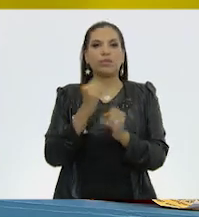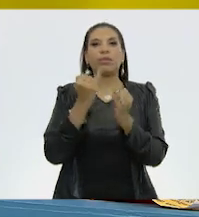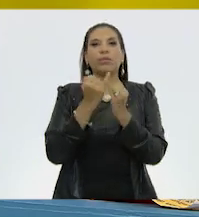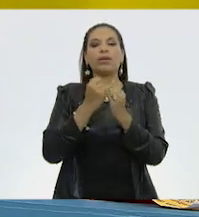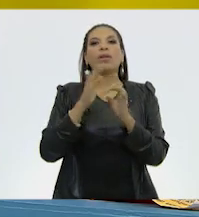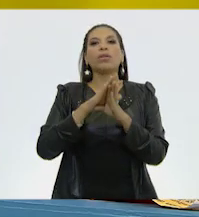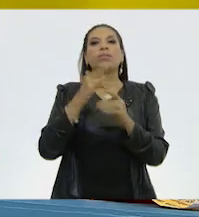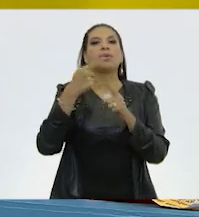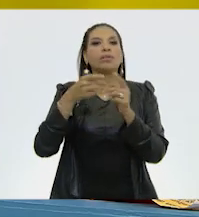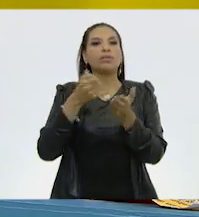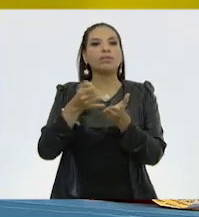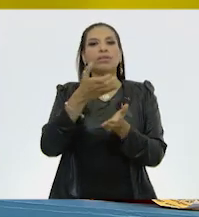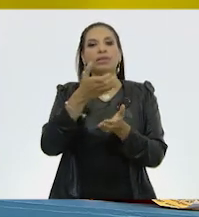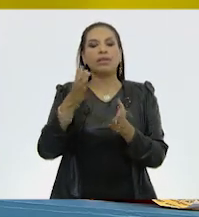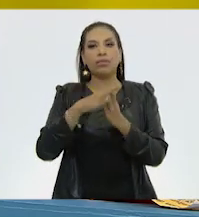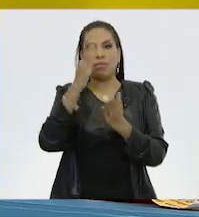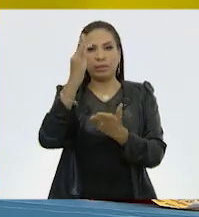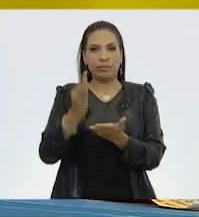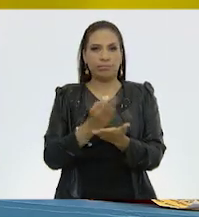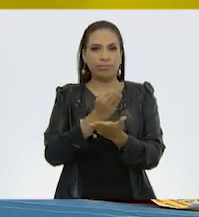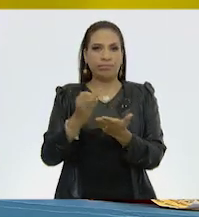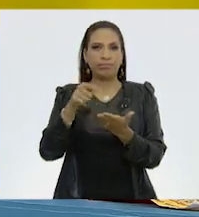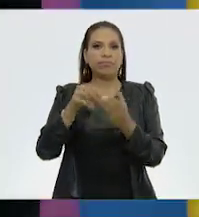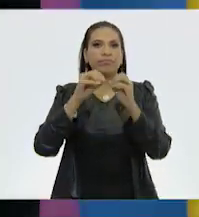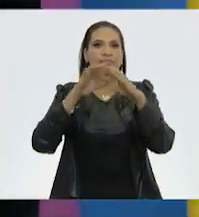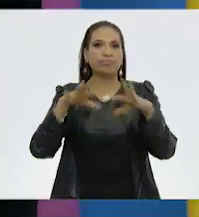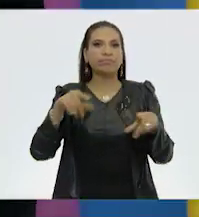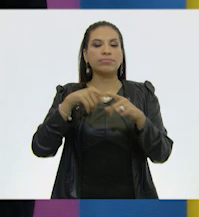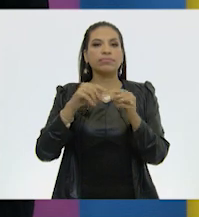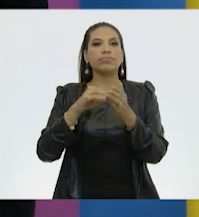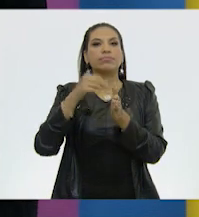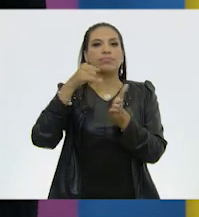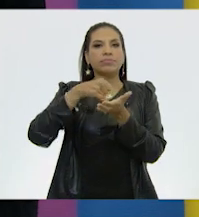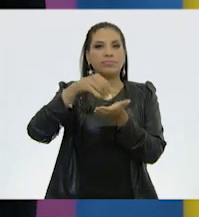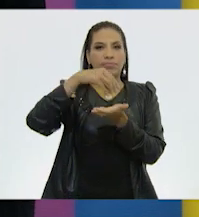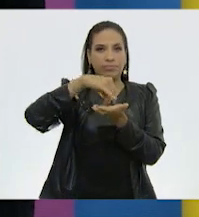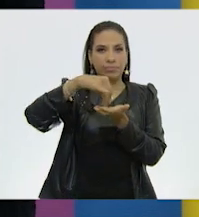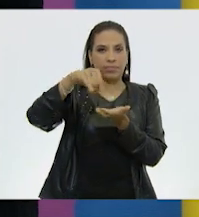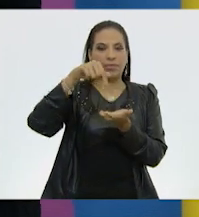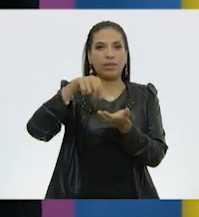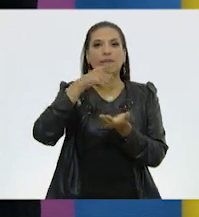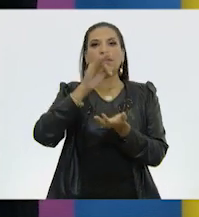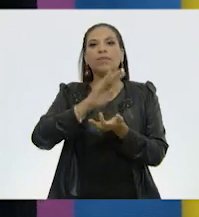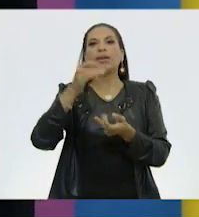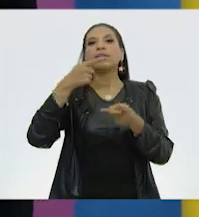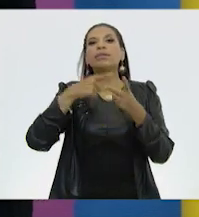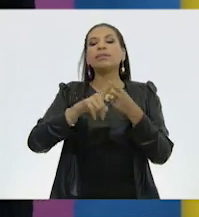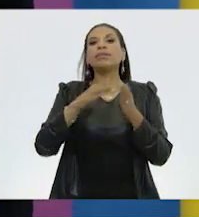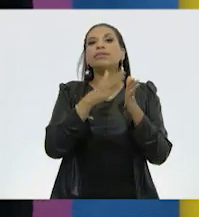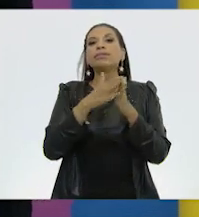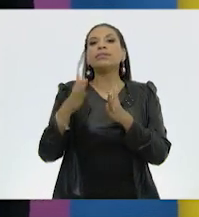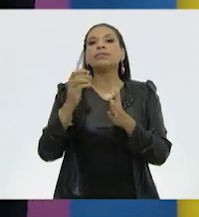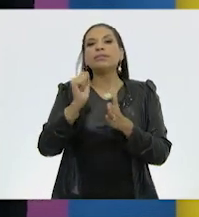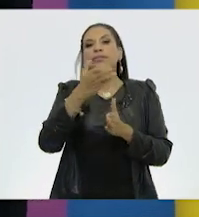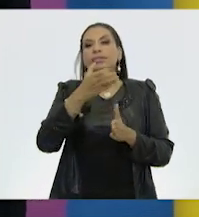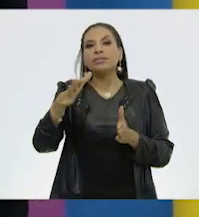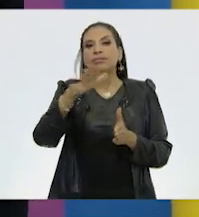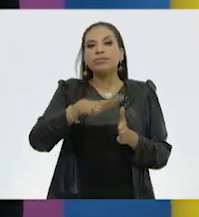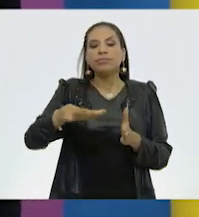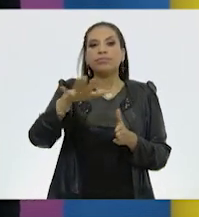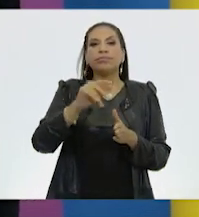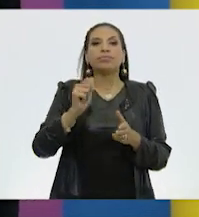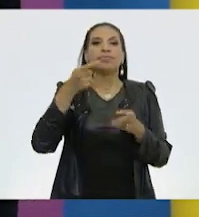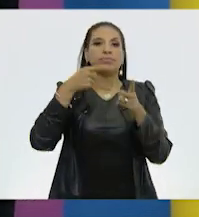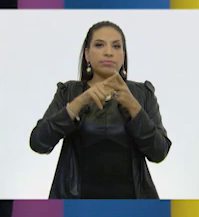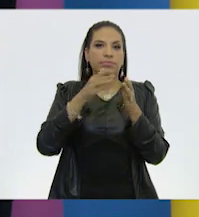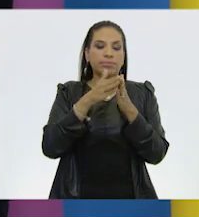agrícola conocido como la bendición de las semillas. De hecho, esa fecha señala el inicio del ciclo agrícola. Marca